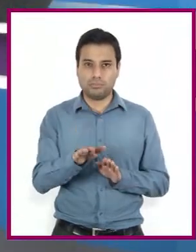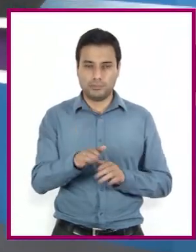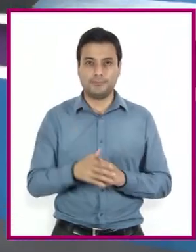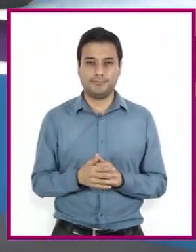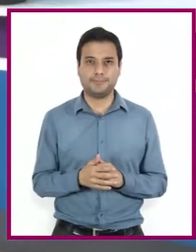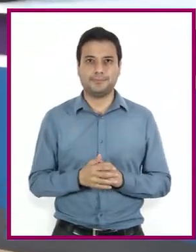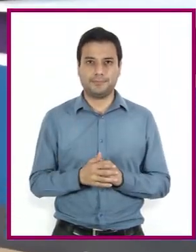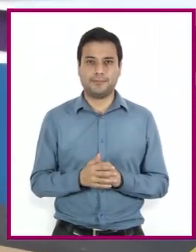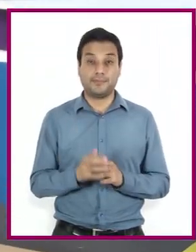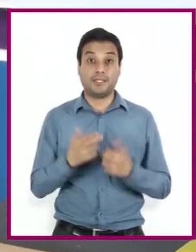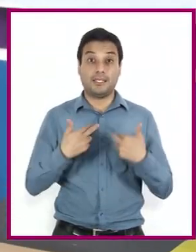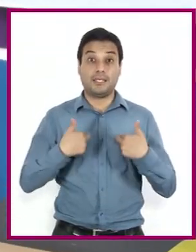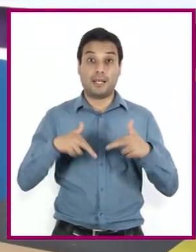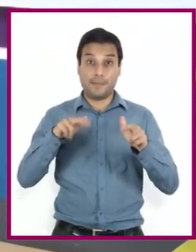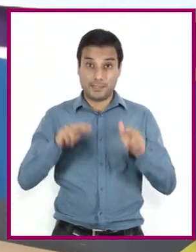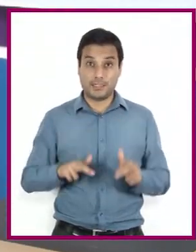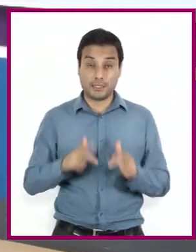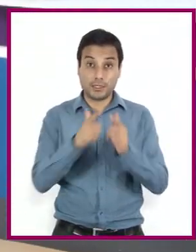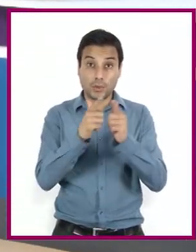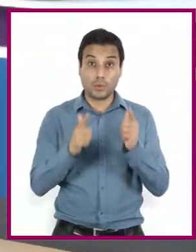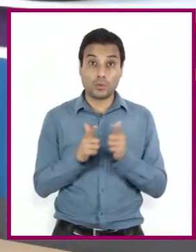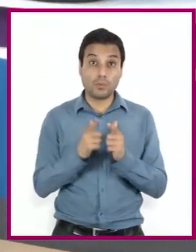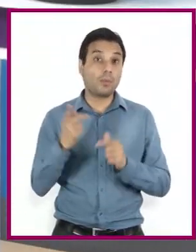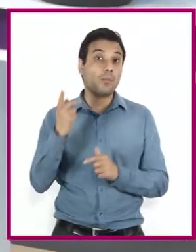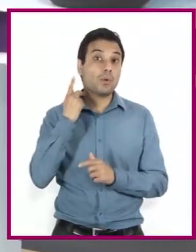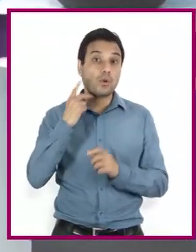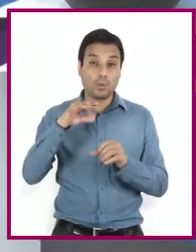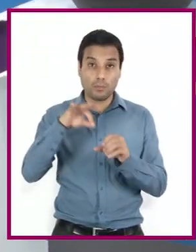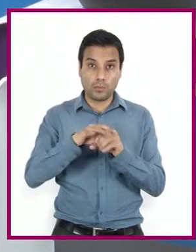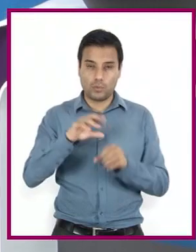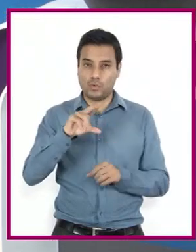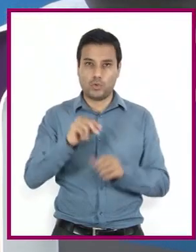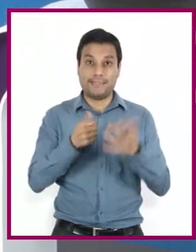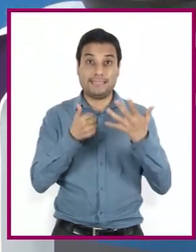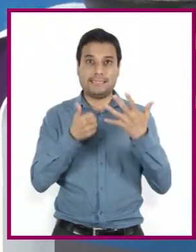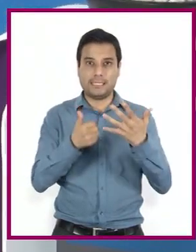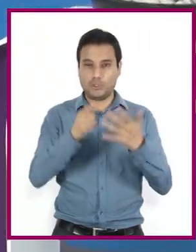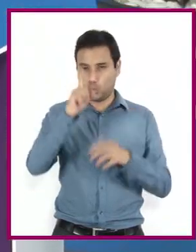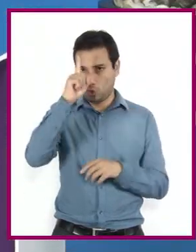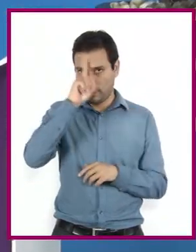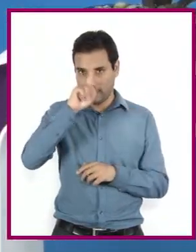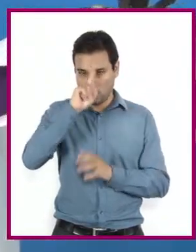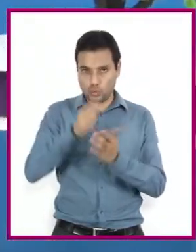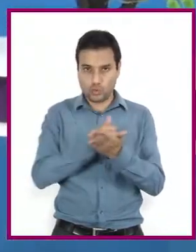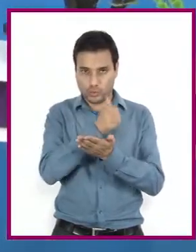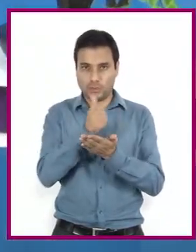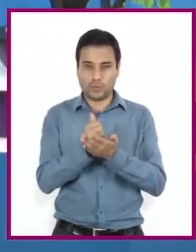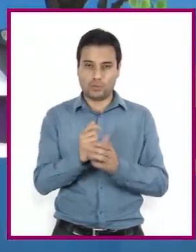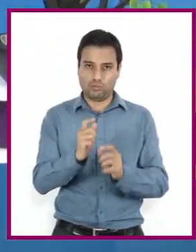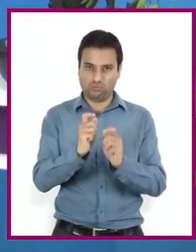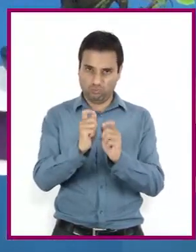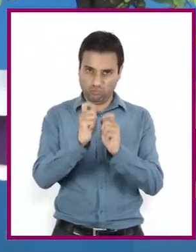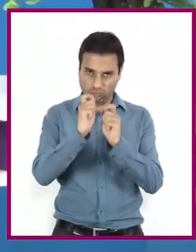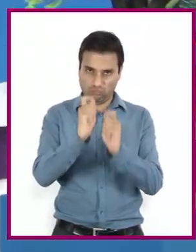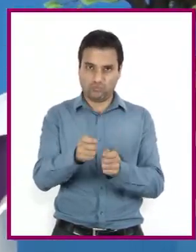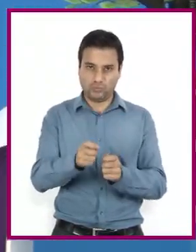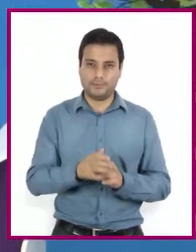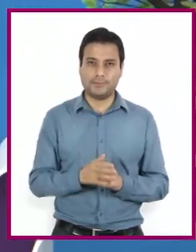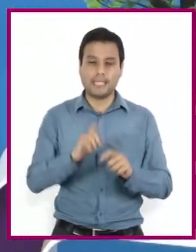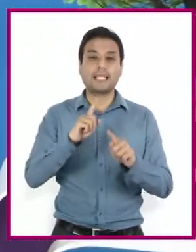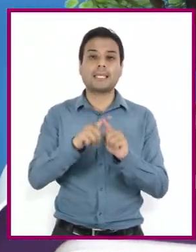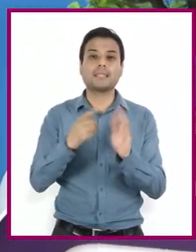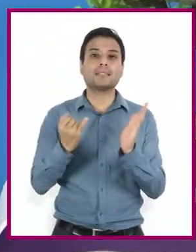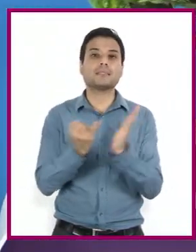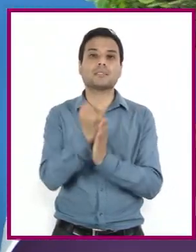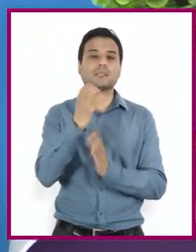voto a los representantes de los partidos y se nombró a 6 consejeros ciudadanos por mayoría calificada en la Cámara de